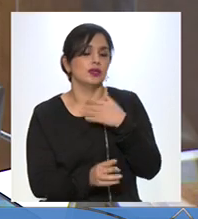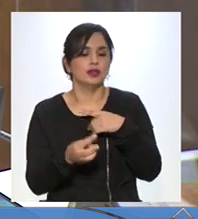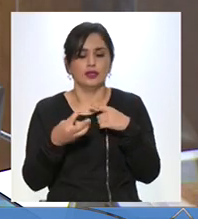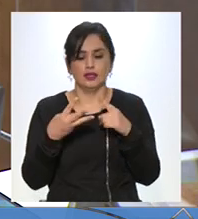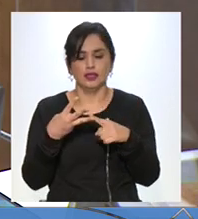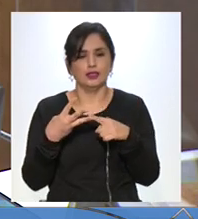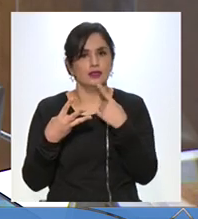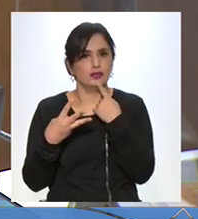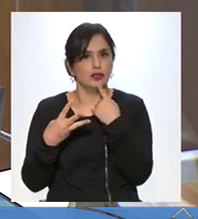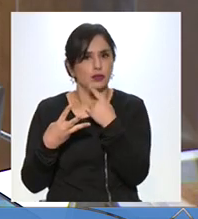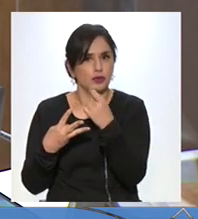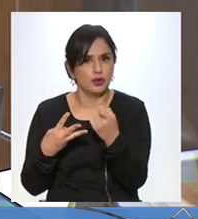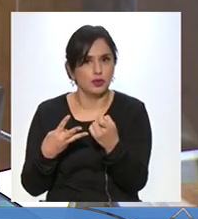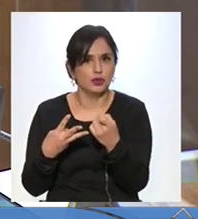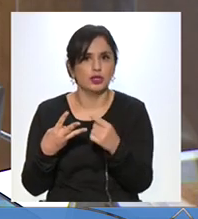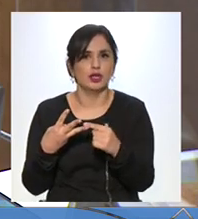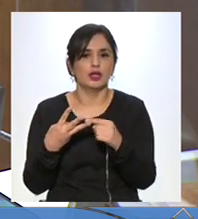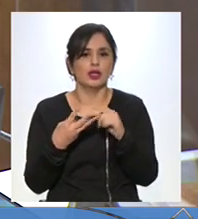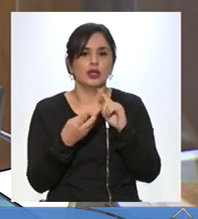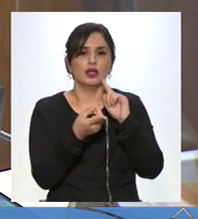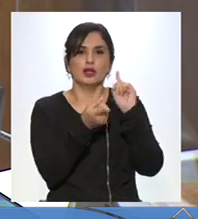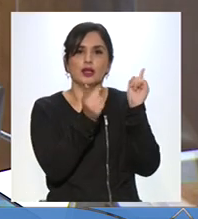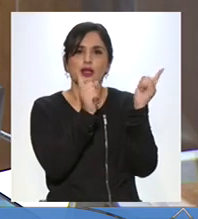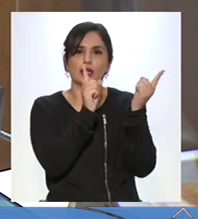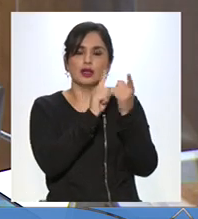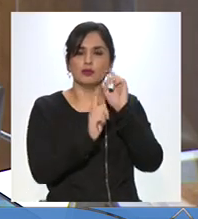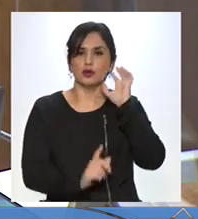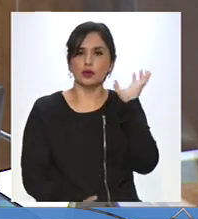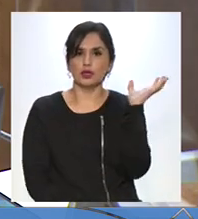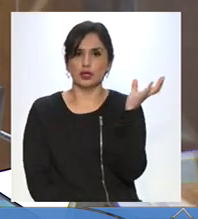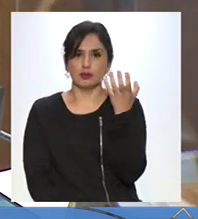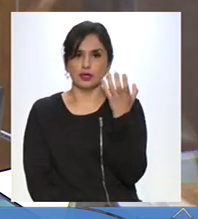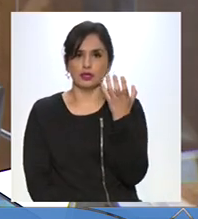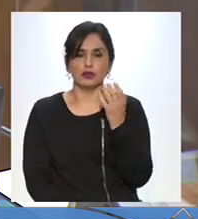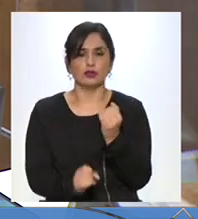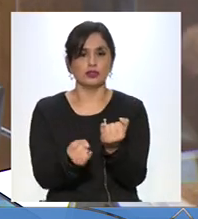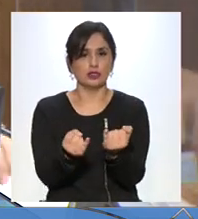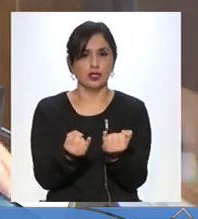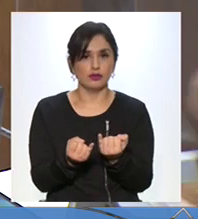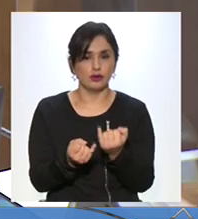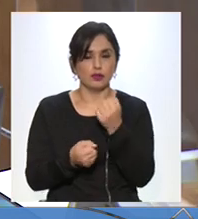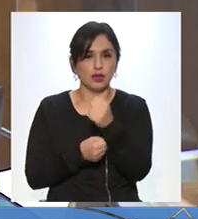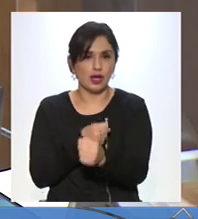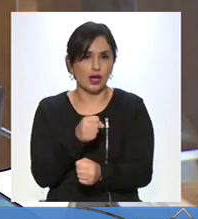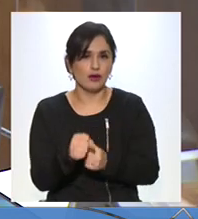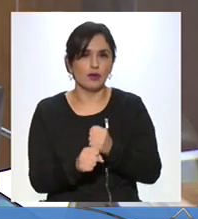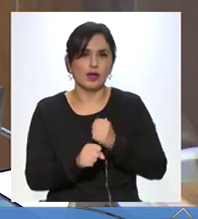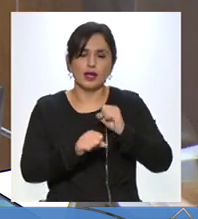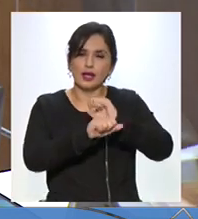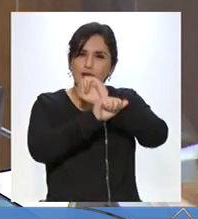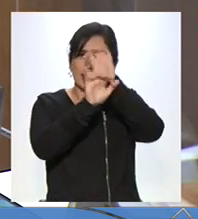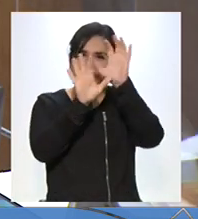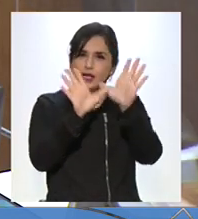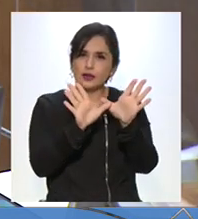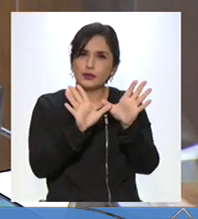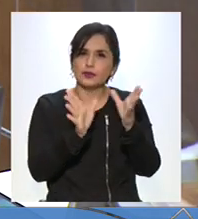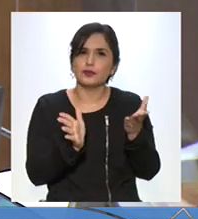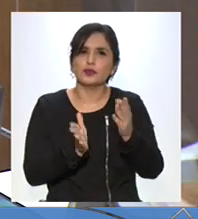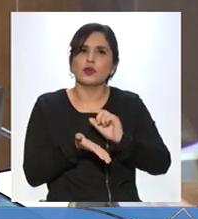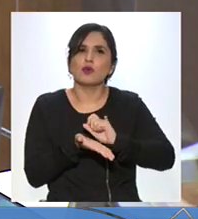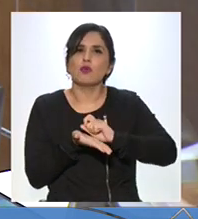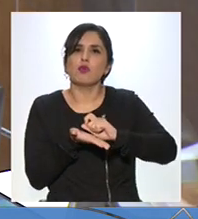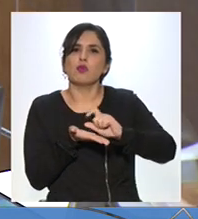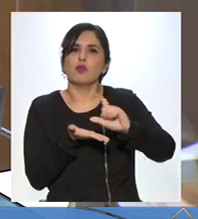pregunta, cambio climático. Si bien el informe anual está claro que a esta altura las